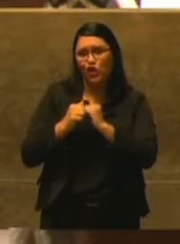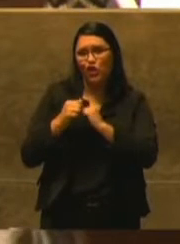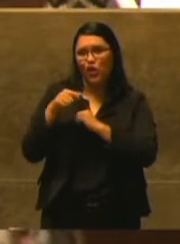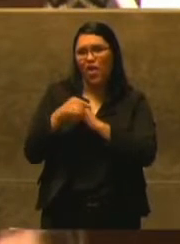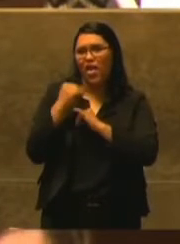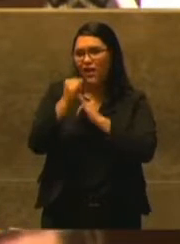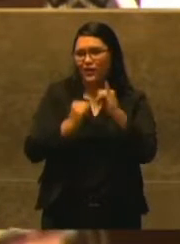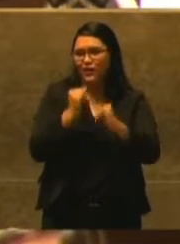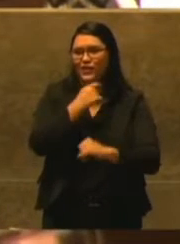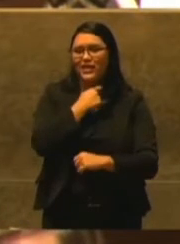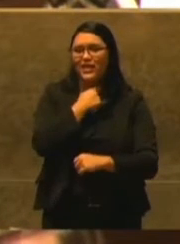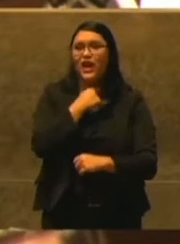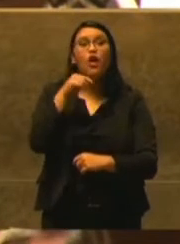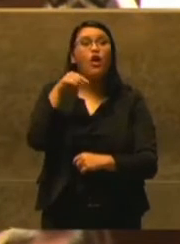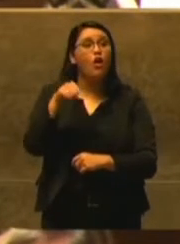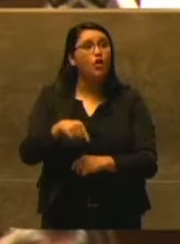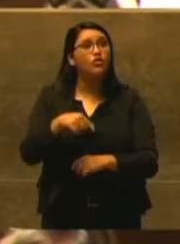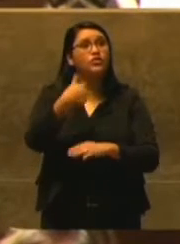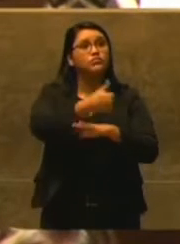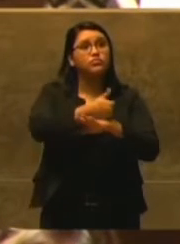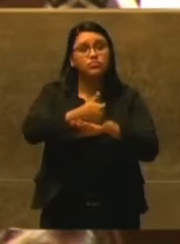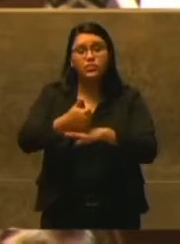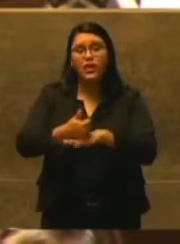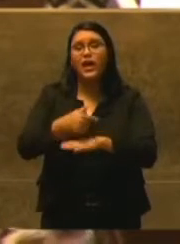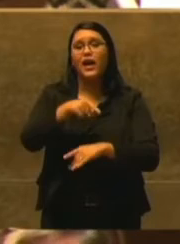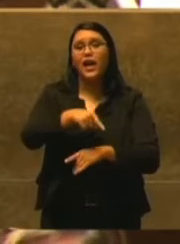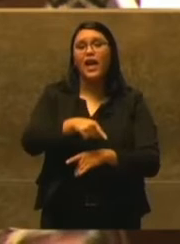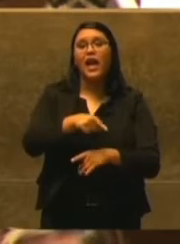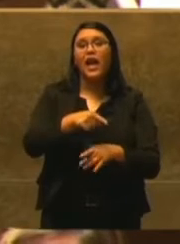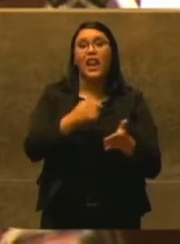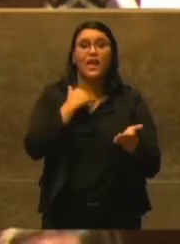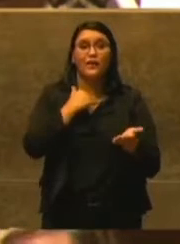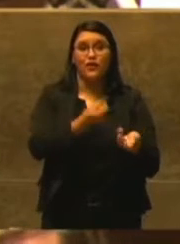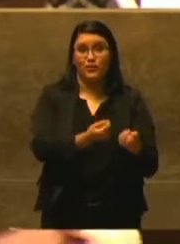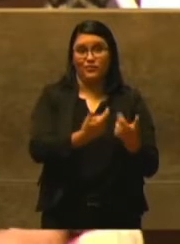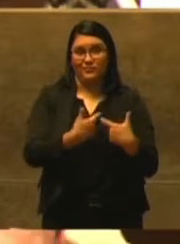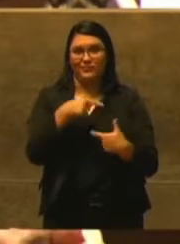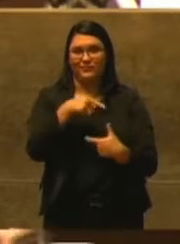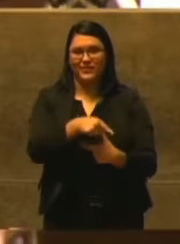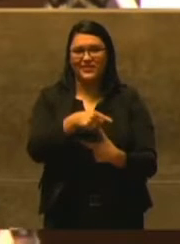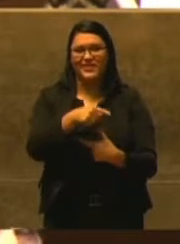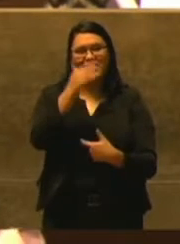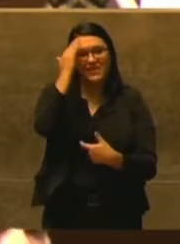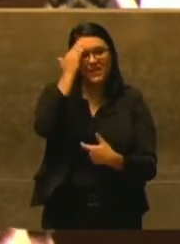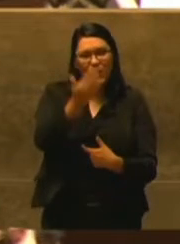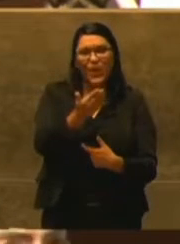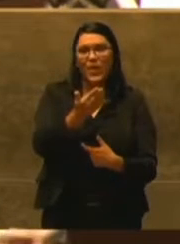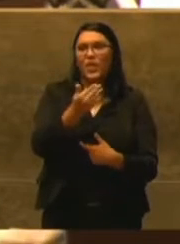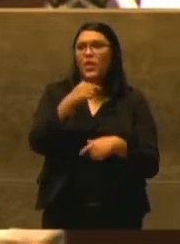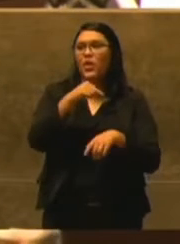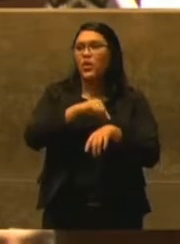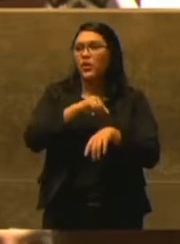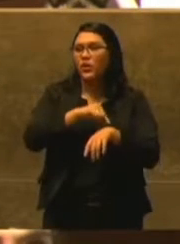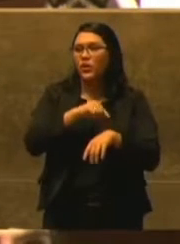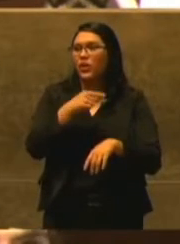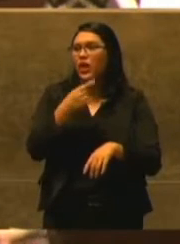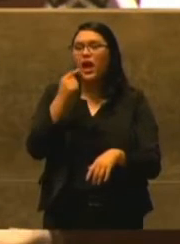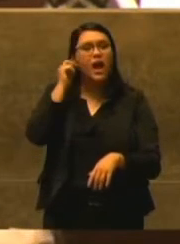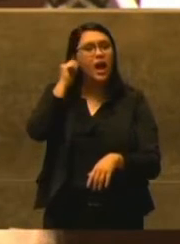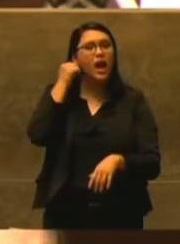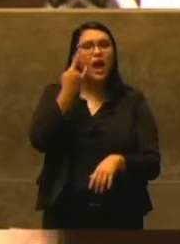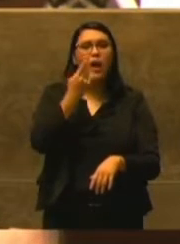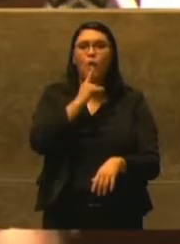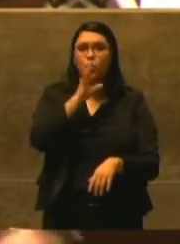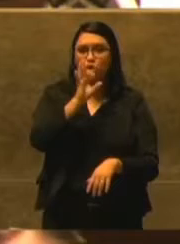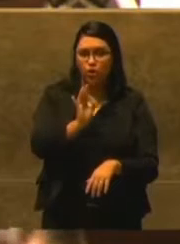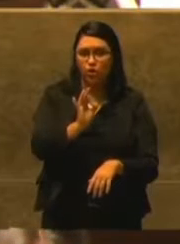saludar a quienes nos acompañan hoy y que me han hecho llegar esta edición, a la doctora Claudia Gauto